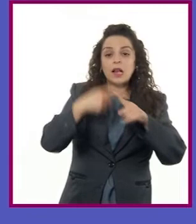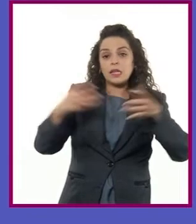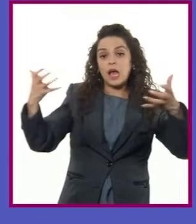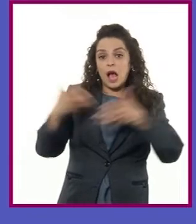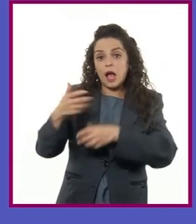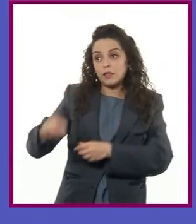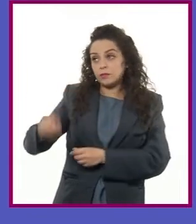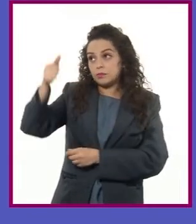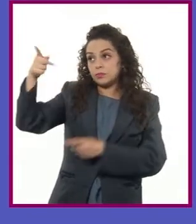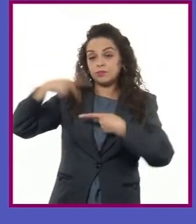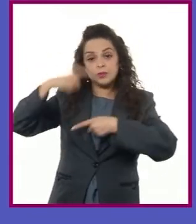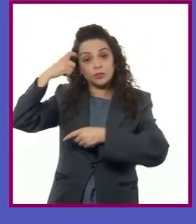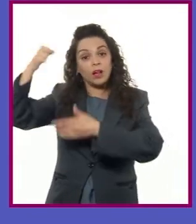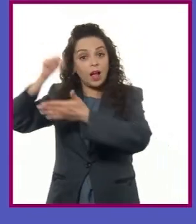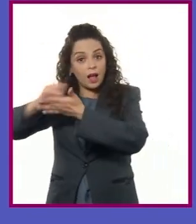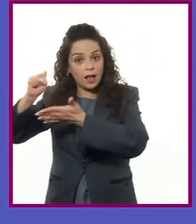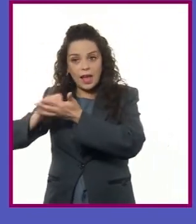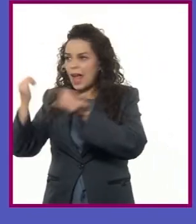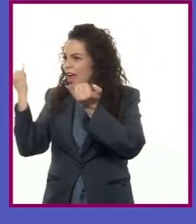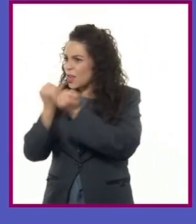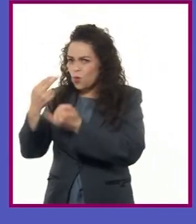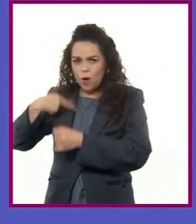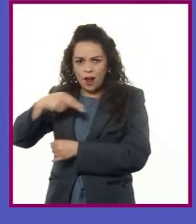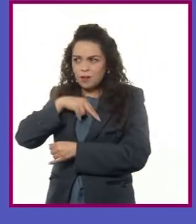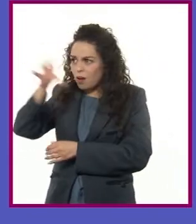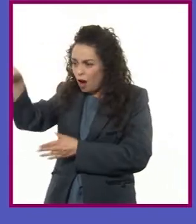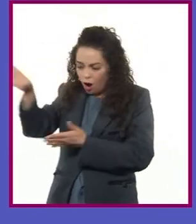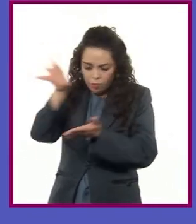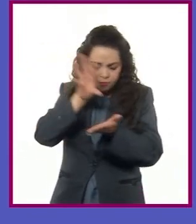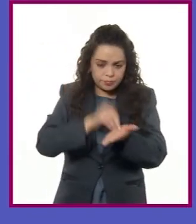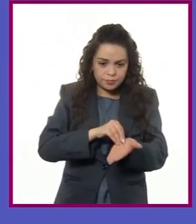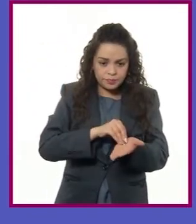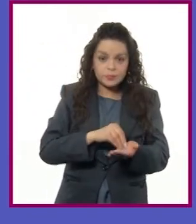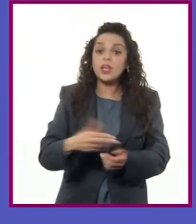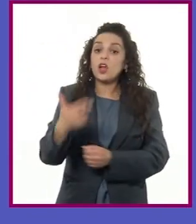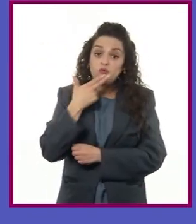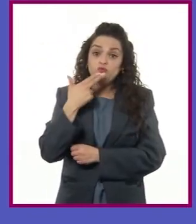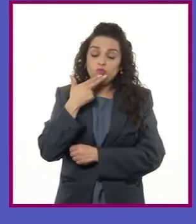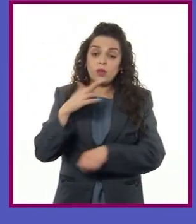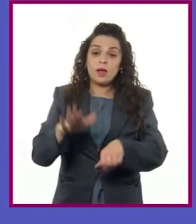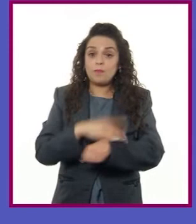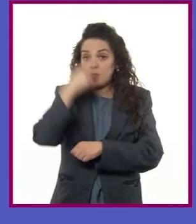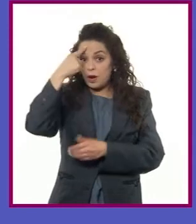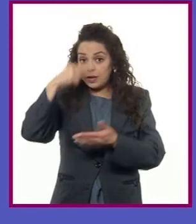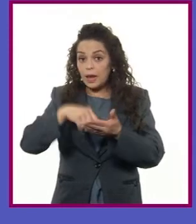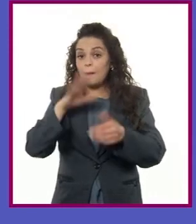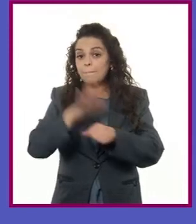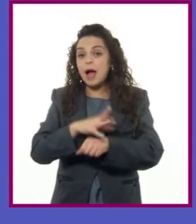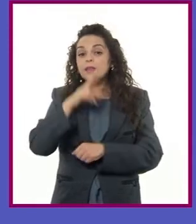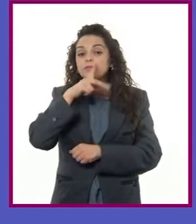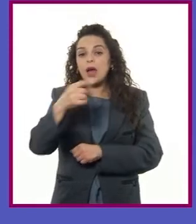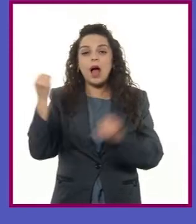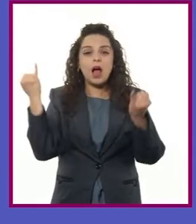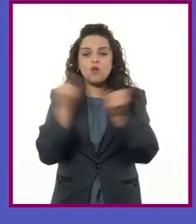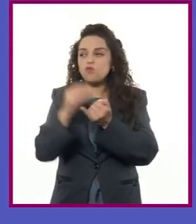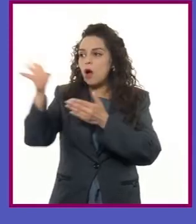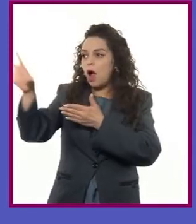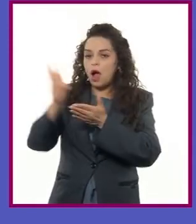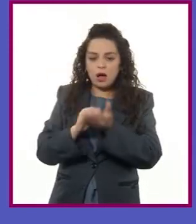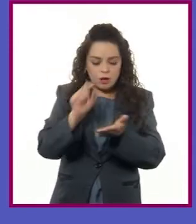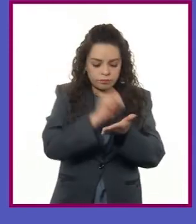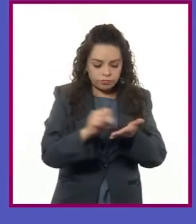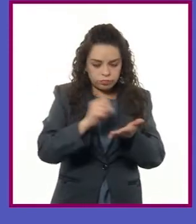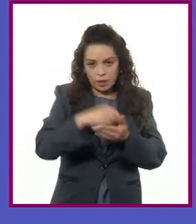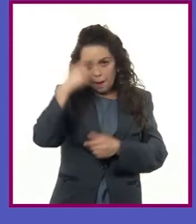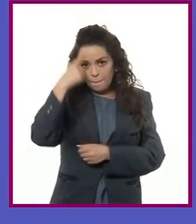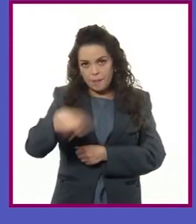original. Es útil dentro de un resumen cuando se considera que es mejor escribirlo como tal para expresar una